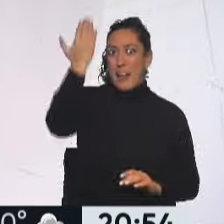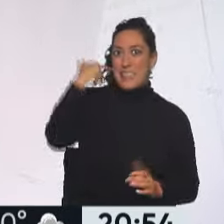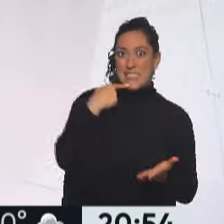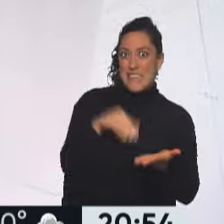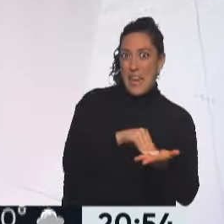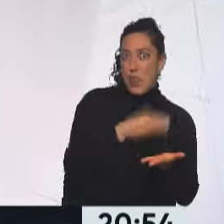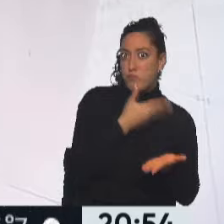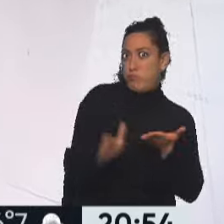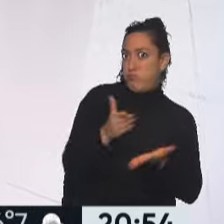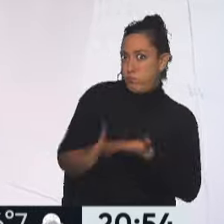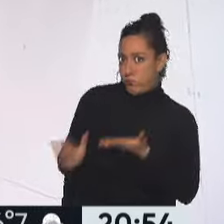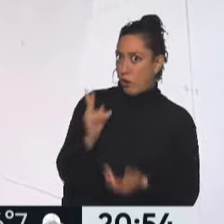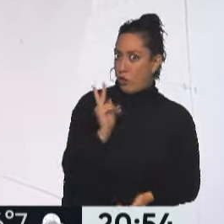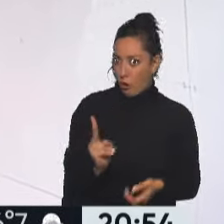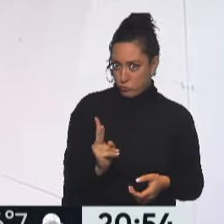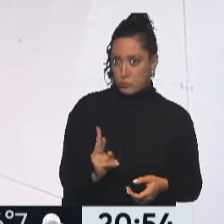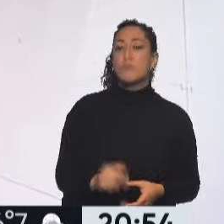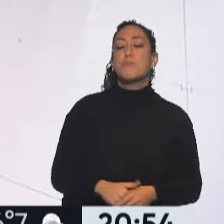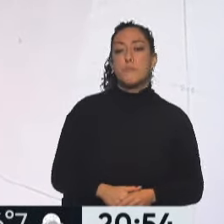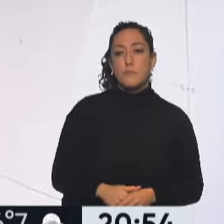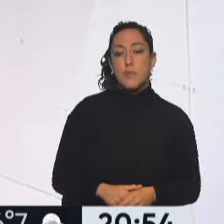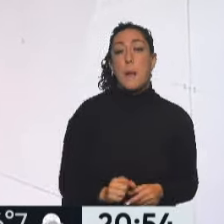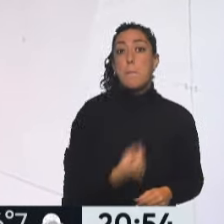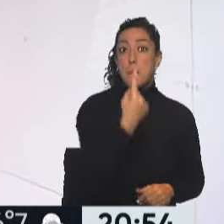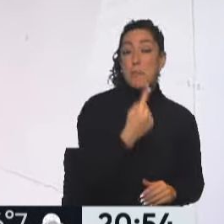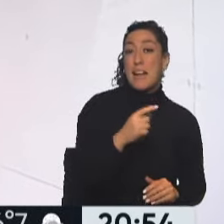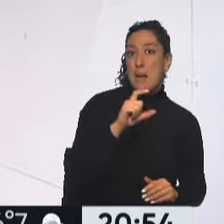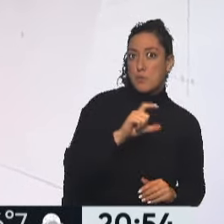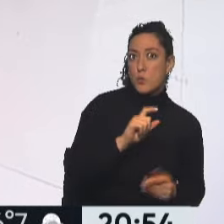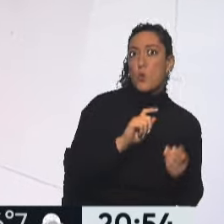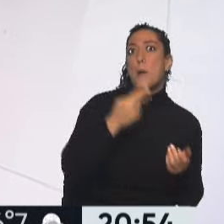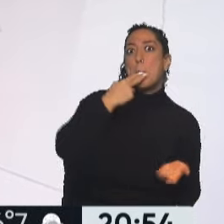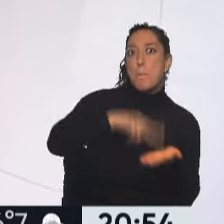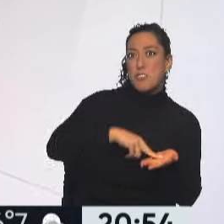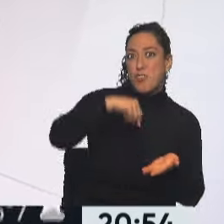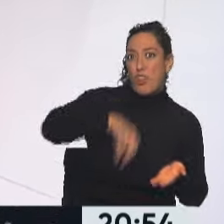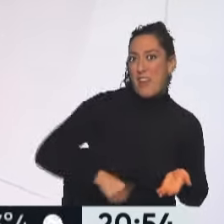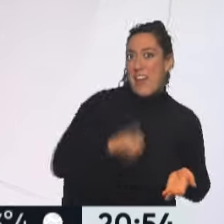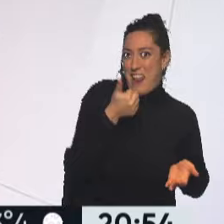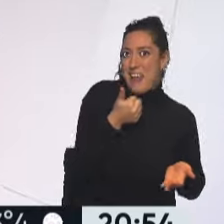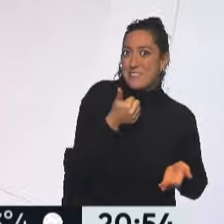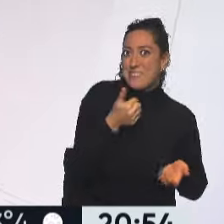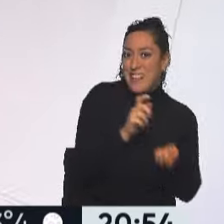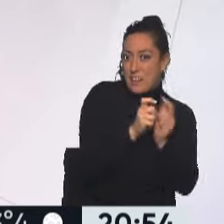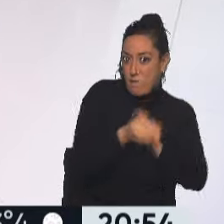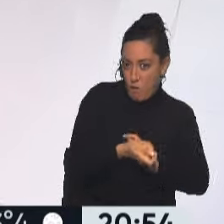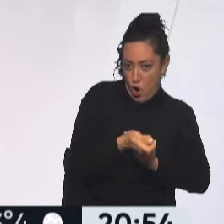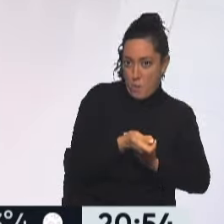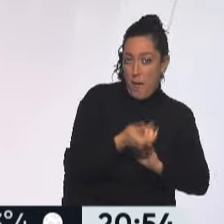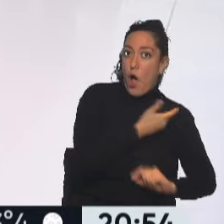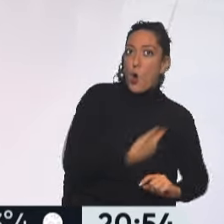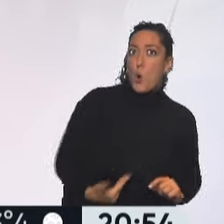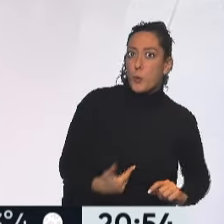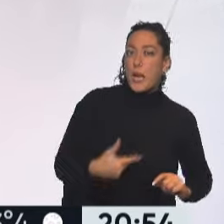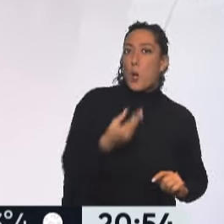Senado. Ahí lo escuchábamos bien. El primero de ellos es la reforma del impuesto a las ganancias. El gobierno quiere bajar